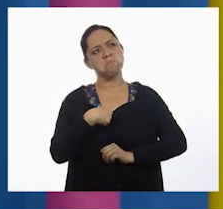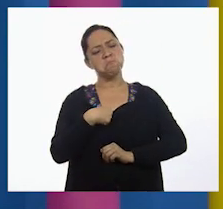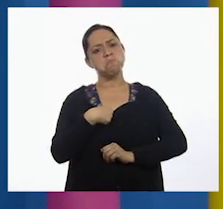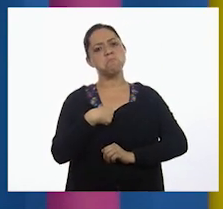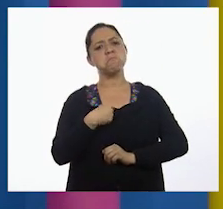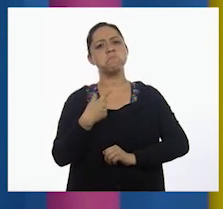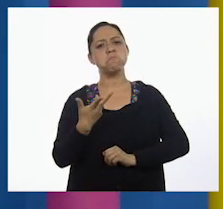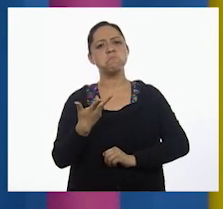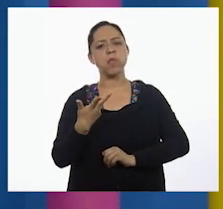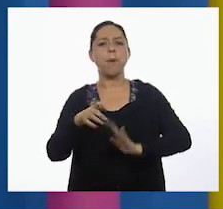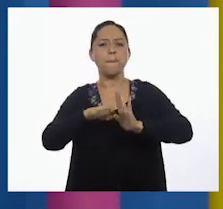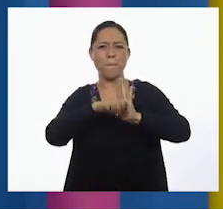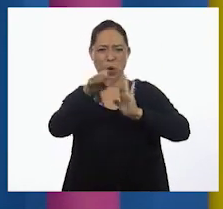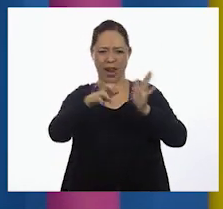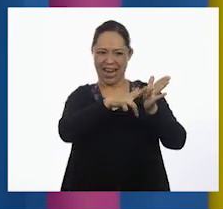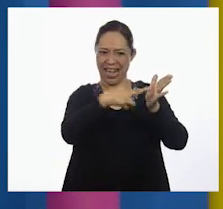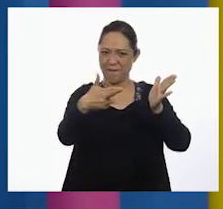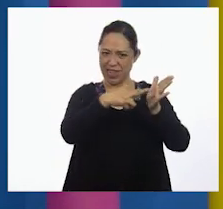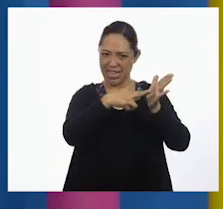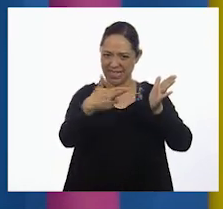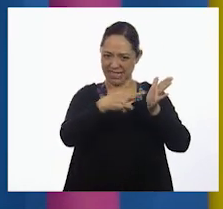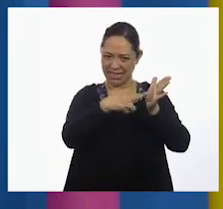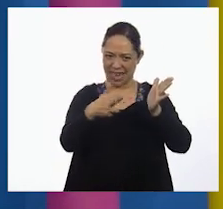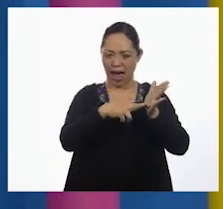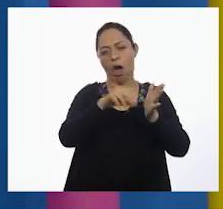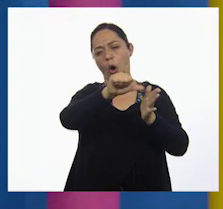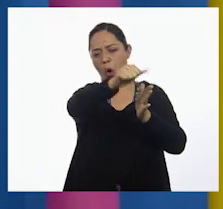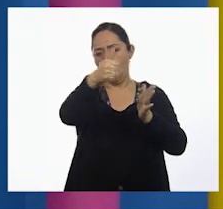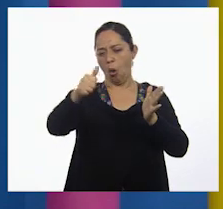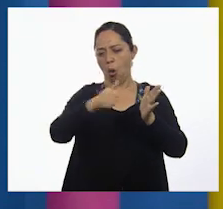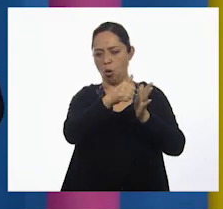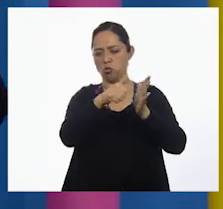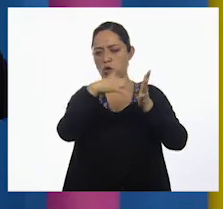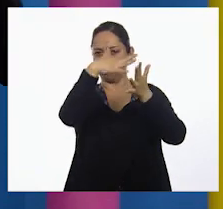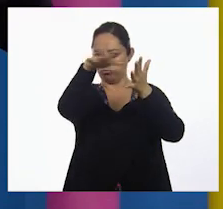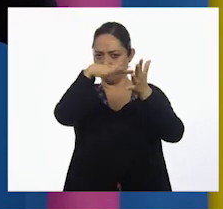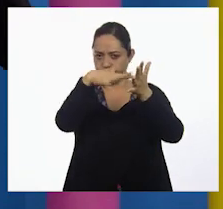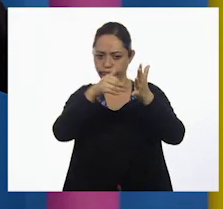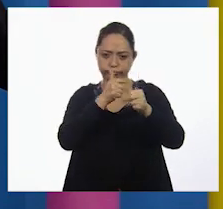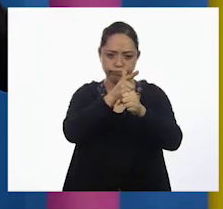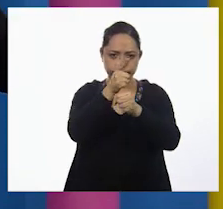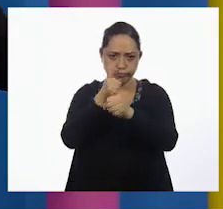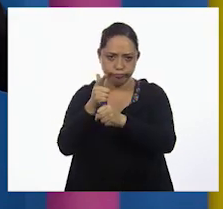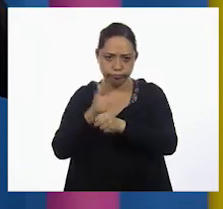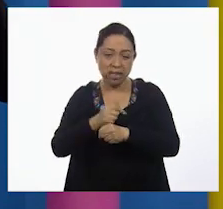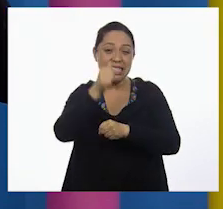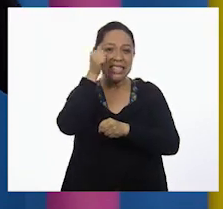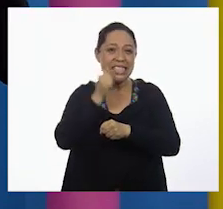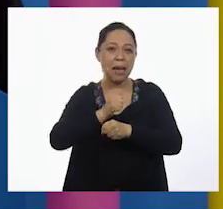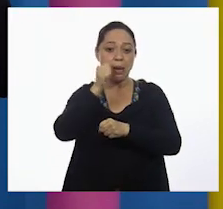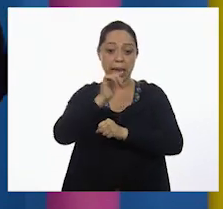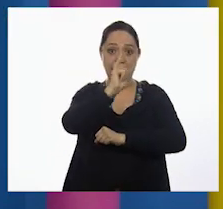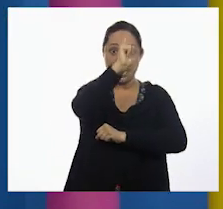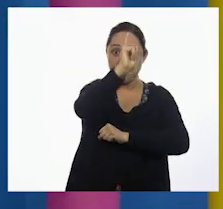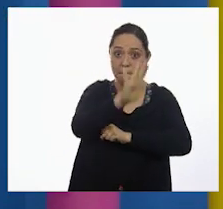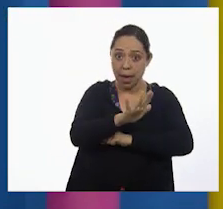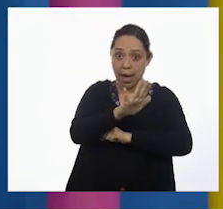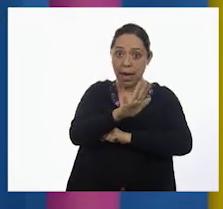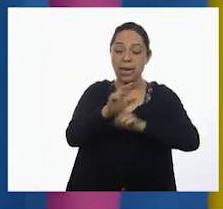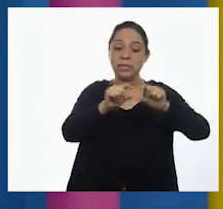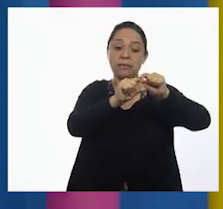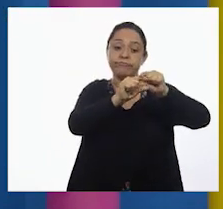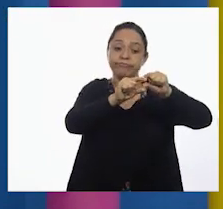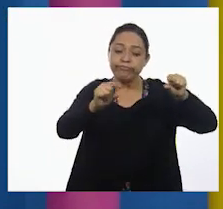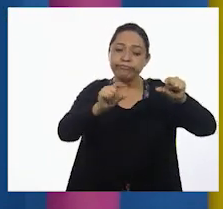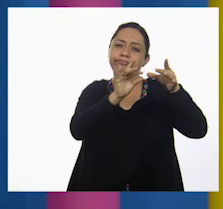ejemplo, como en el caso de la revista y de algunos otros textos, que por lo general debajo de la imagen ponen alguna